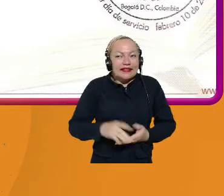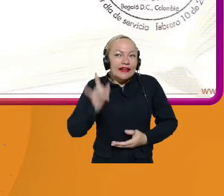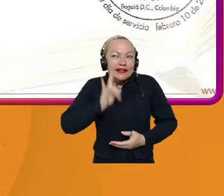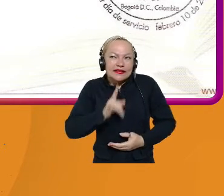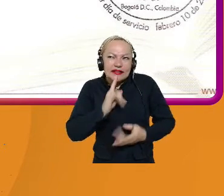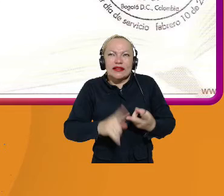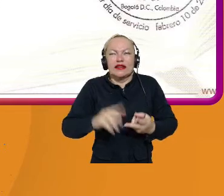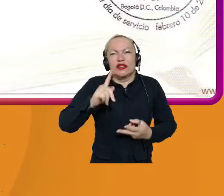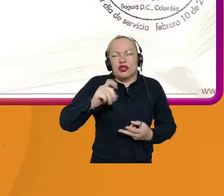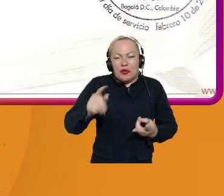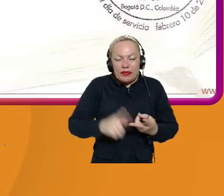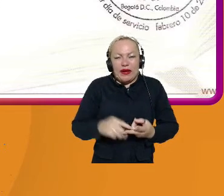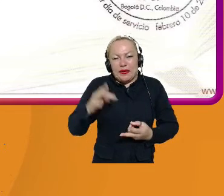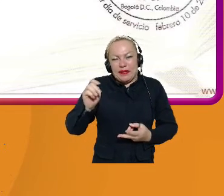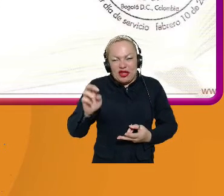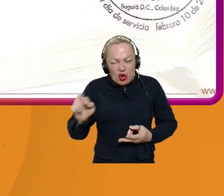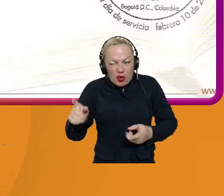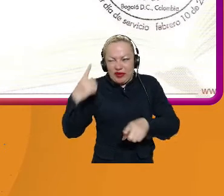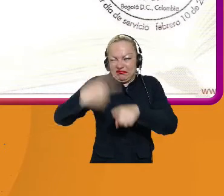Chopin, Beethoven,